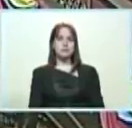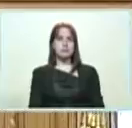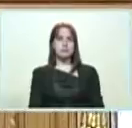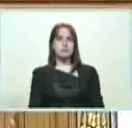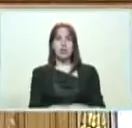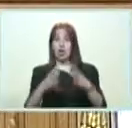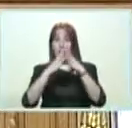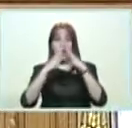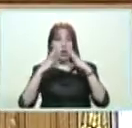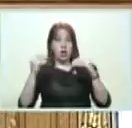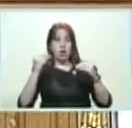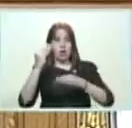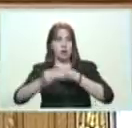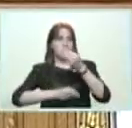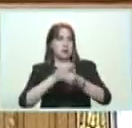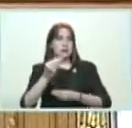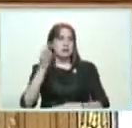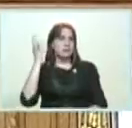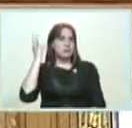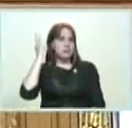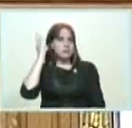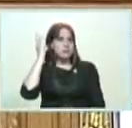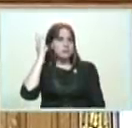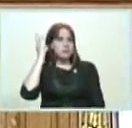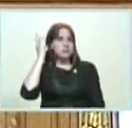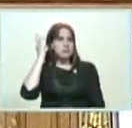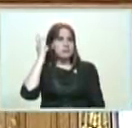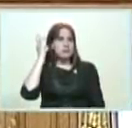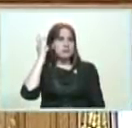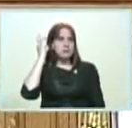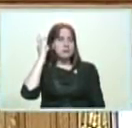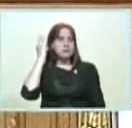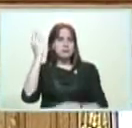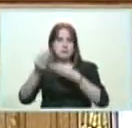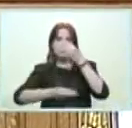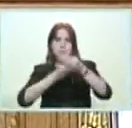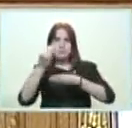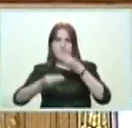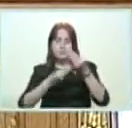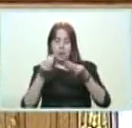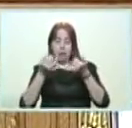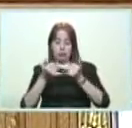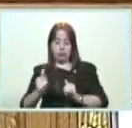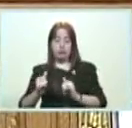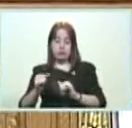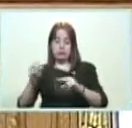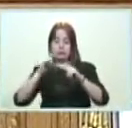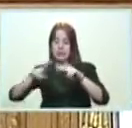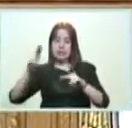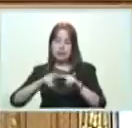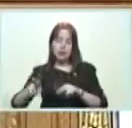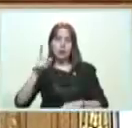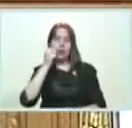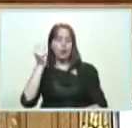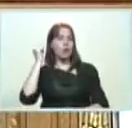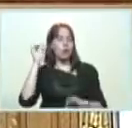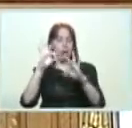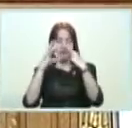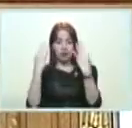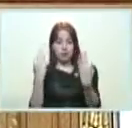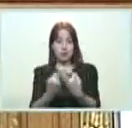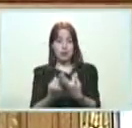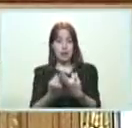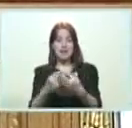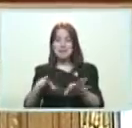Todo lo que se hace por la mujer, se hace por el niño, por la niña, por la familia. Es